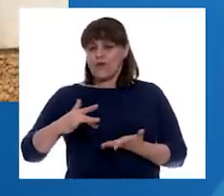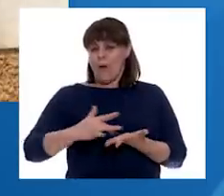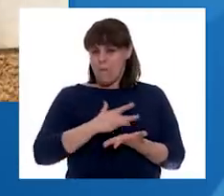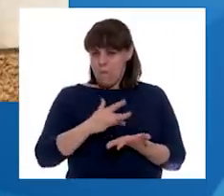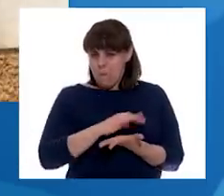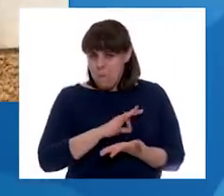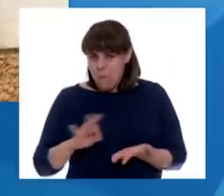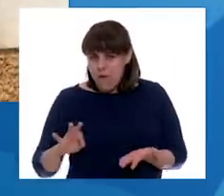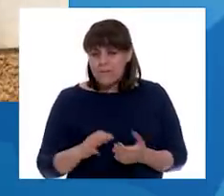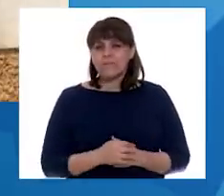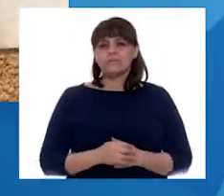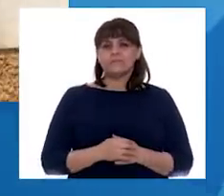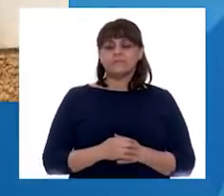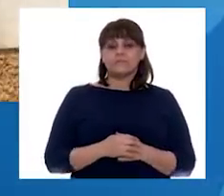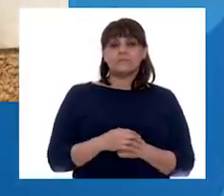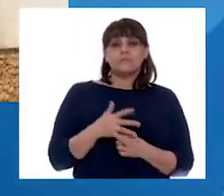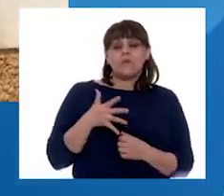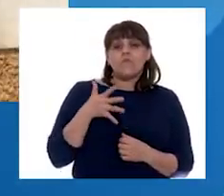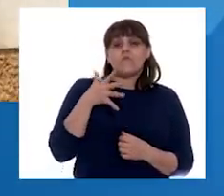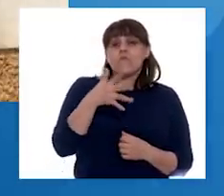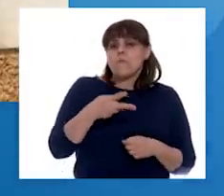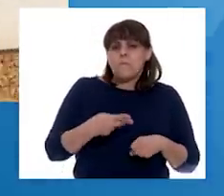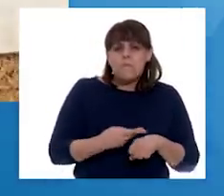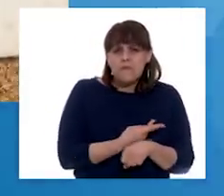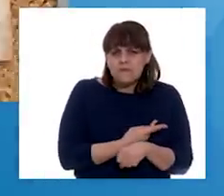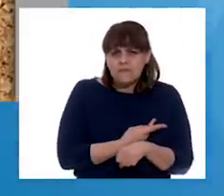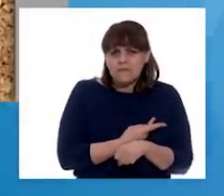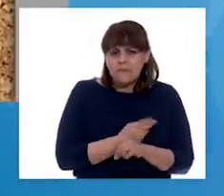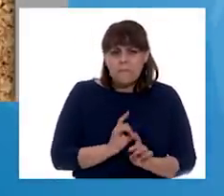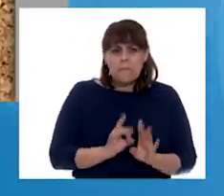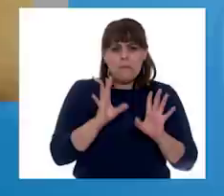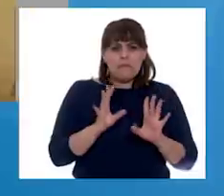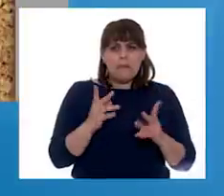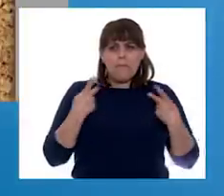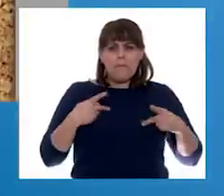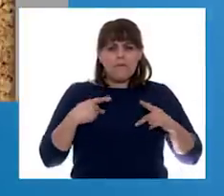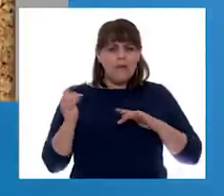aguardar, pues llegarían invitados inesperados.